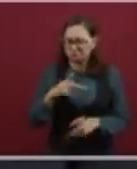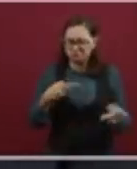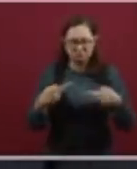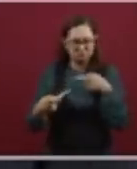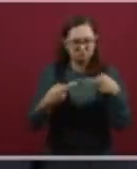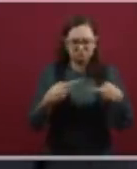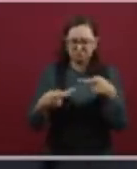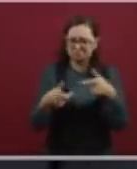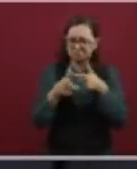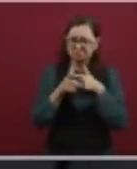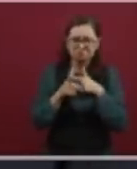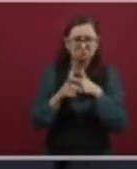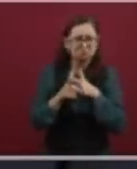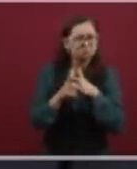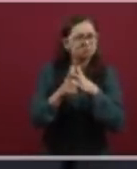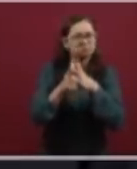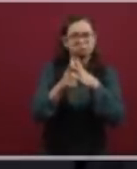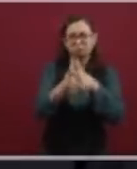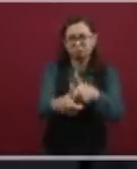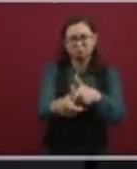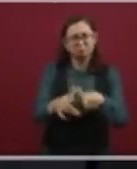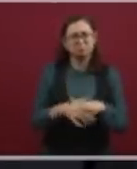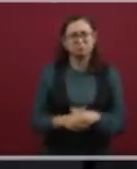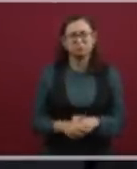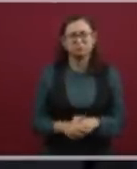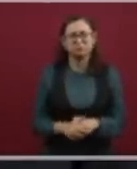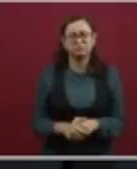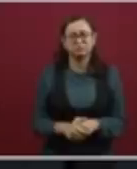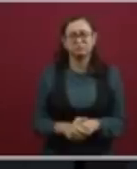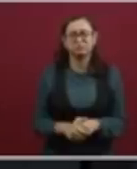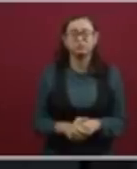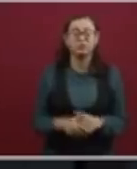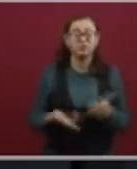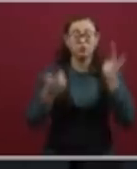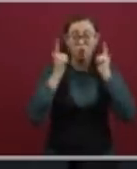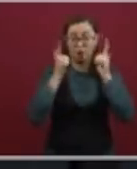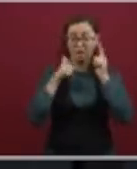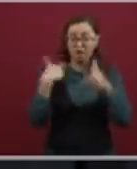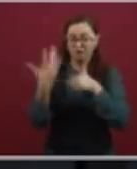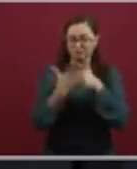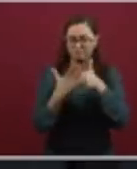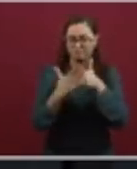porque esa es tu pregunta, y yo espero que muy pronto